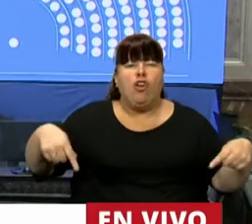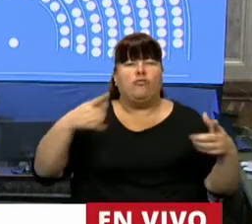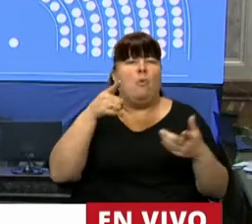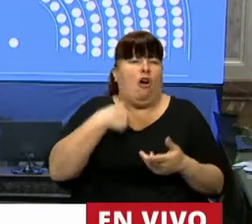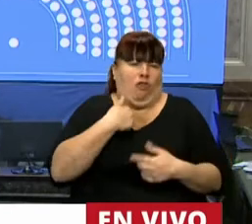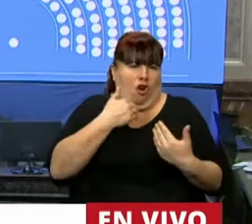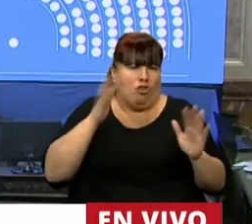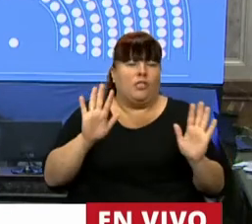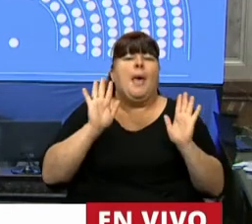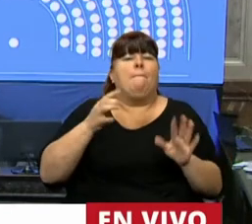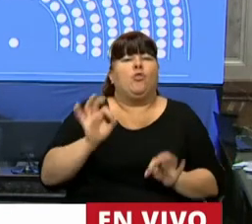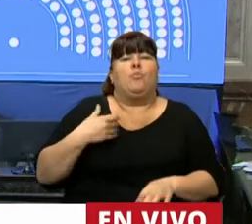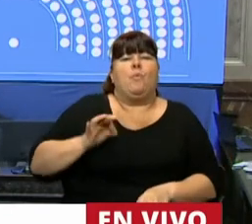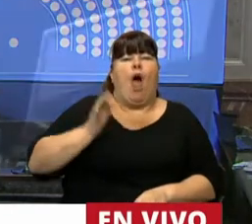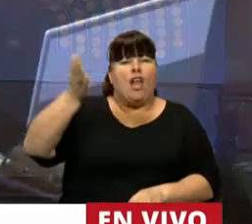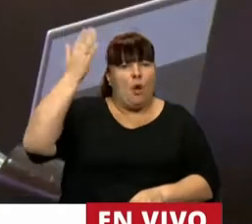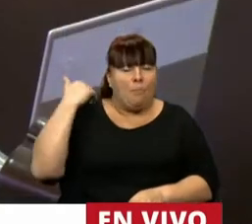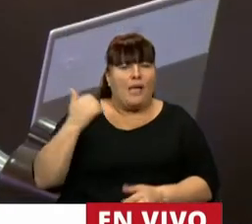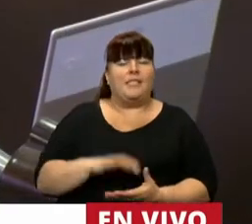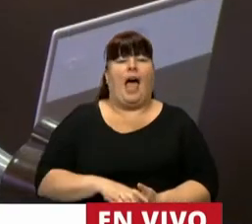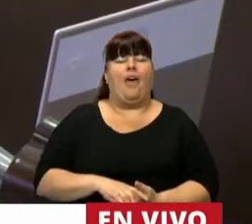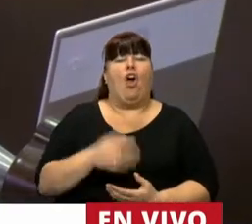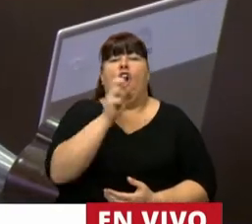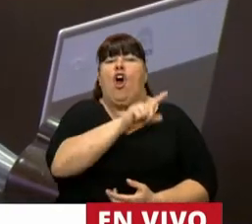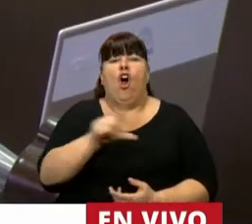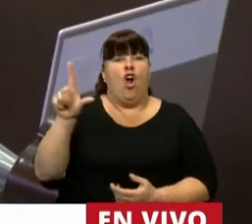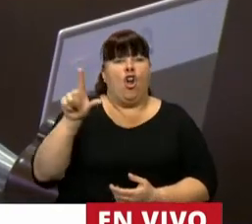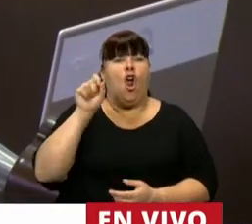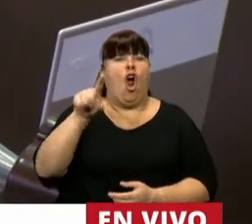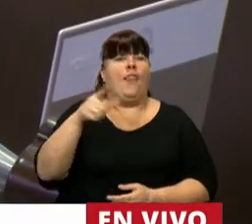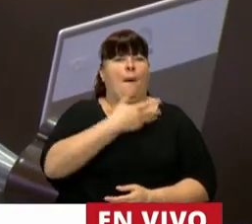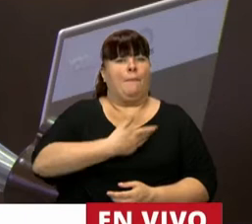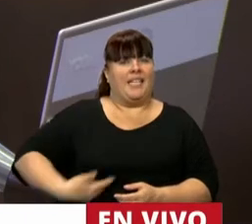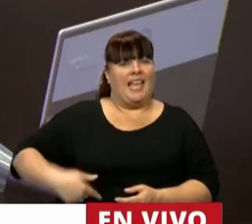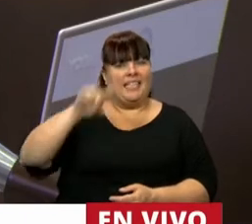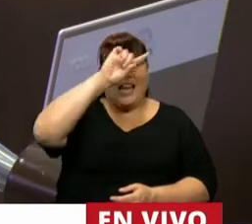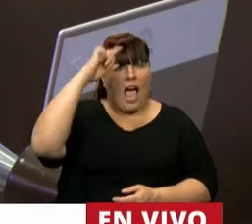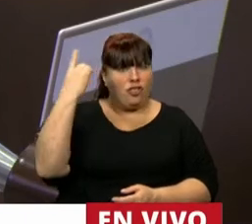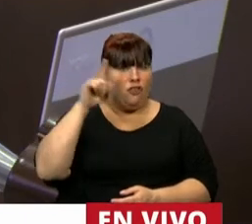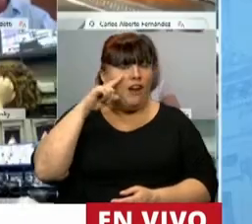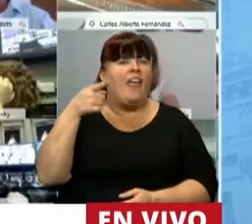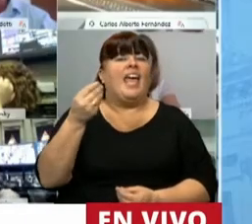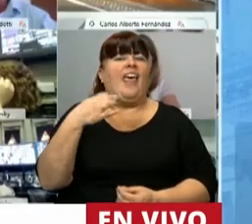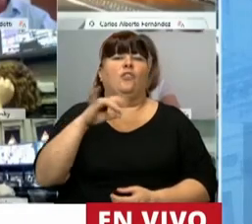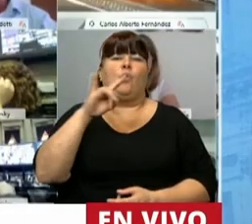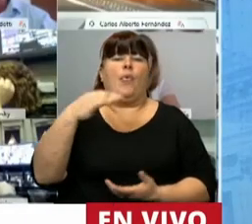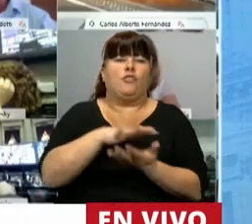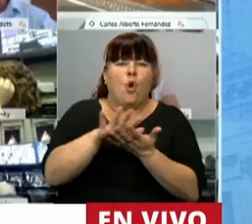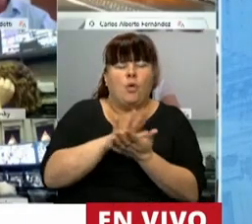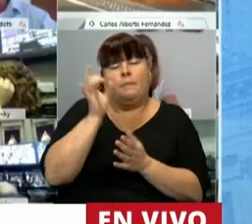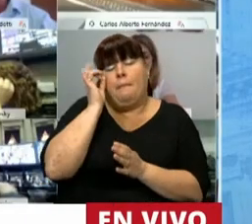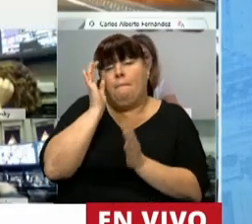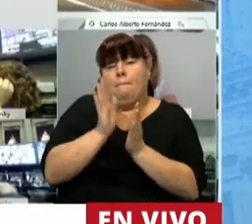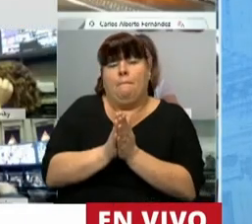virtud. Supimos el año pasado que uno de los roles que iba a tener el presidente de la Nación era resolverle, y